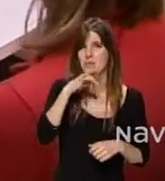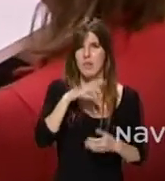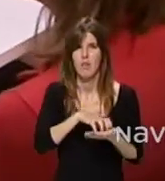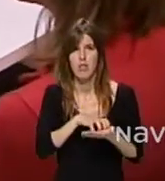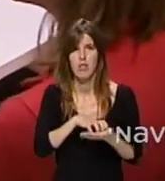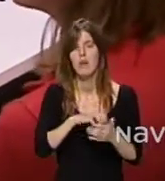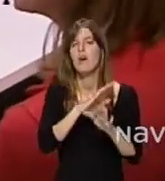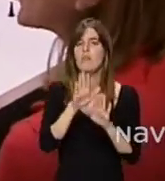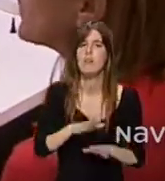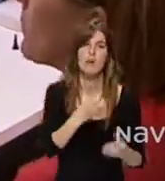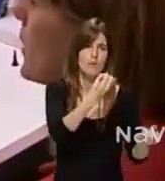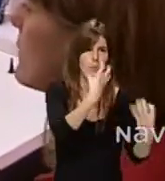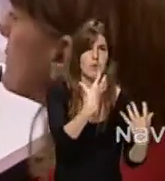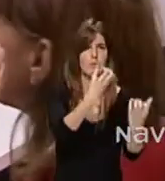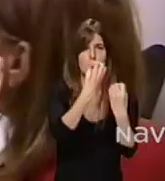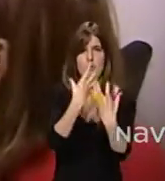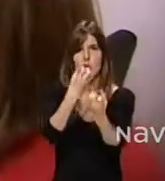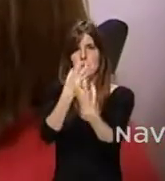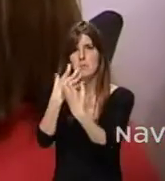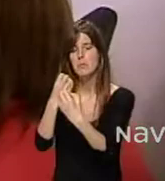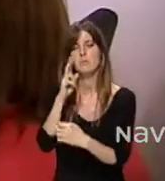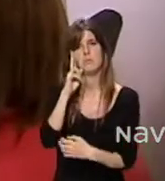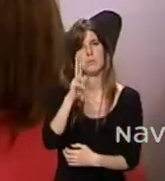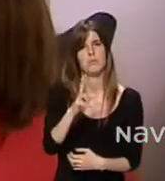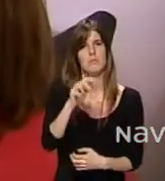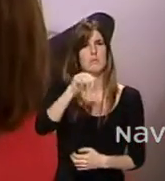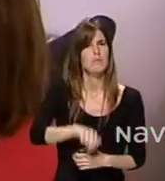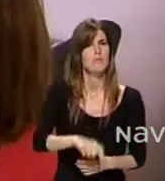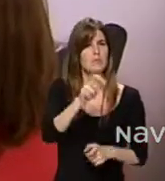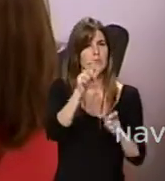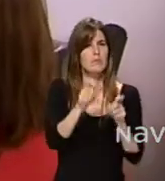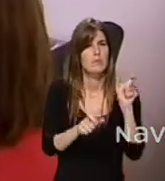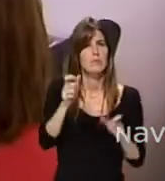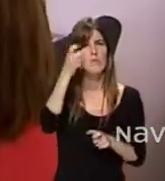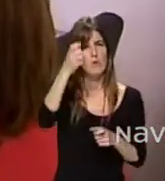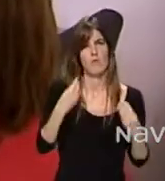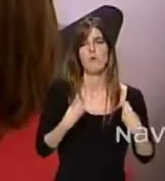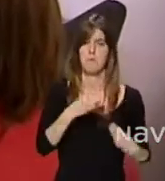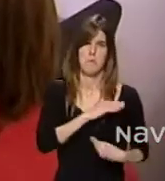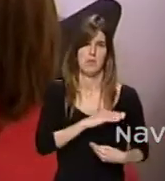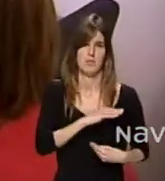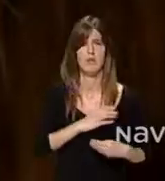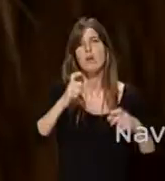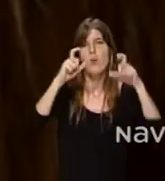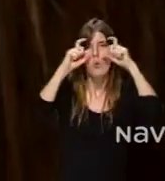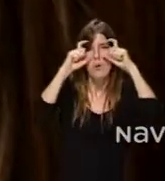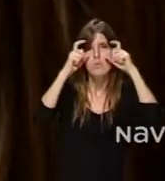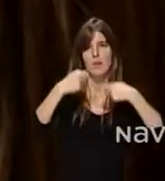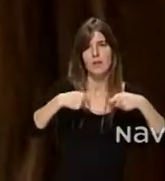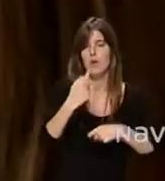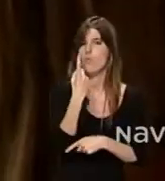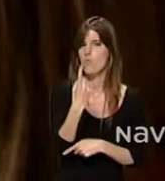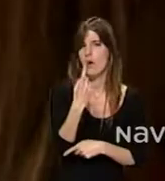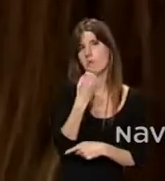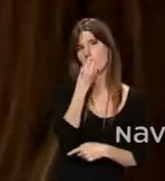pero bueno, estuvimos informándonos, y miramos que con la cantidad de habitantes que tenía Olite, pues para una óptica sí que